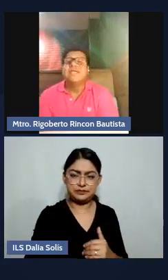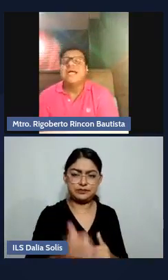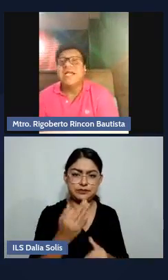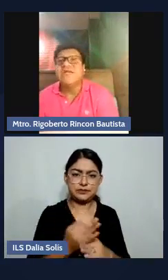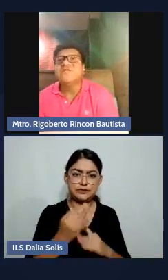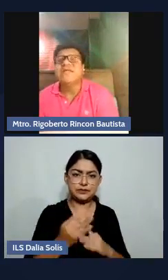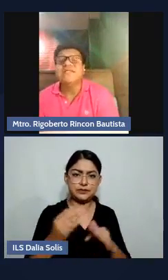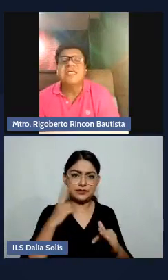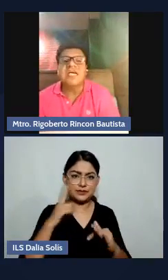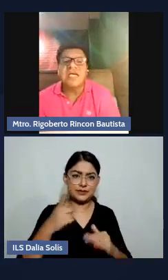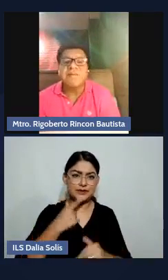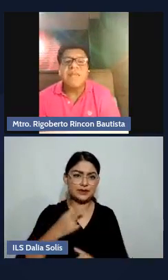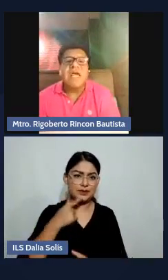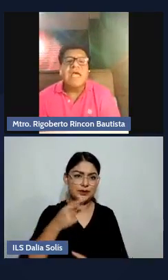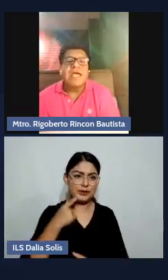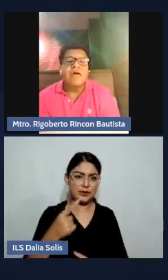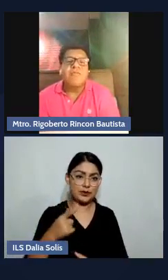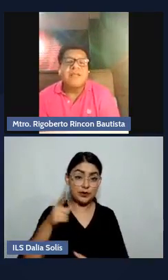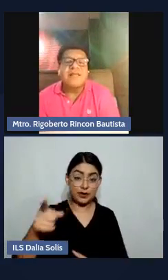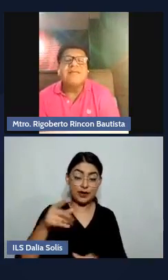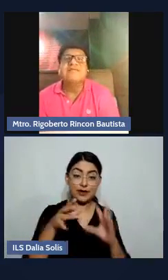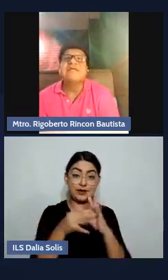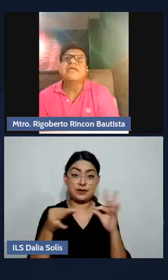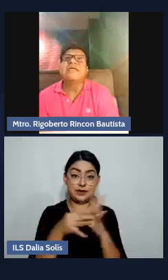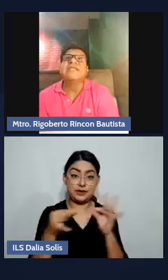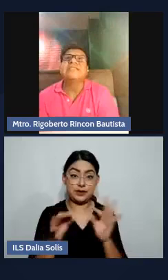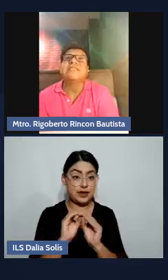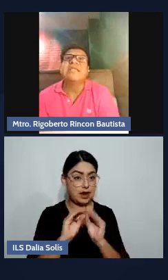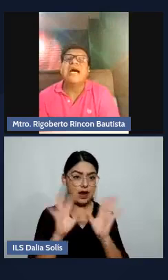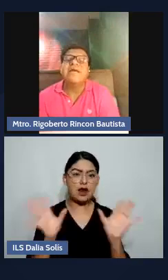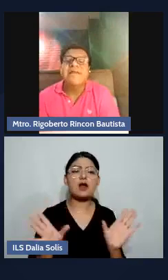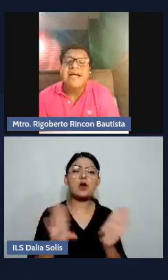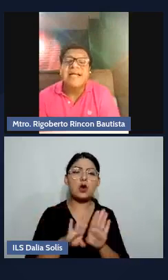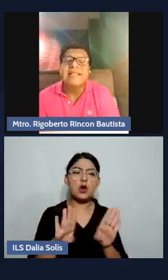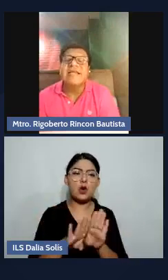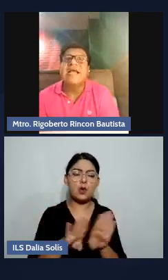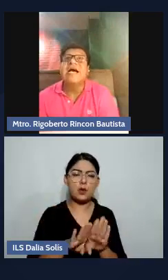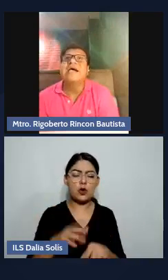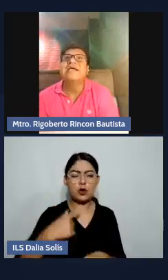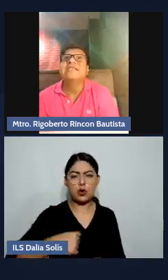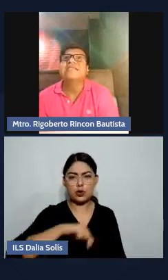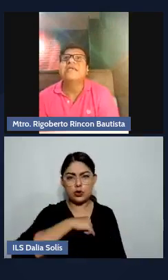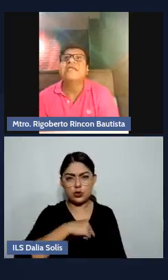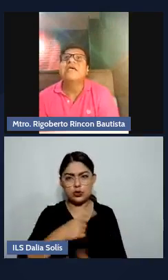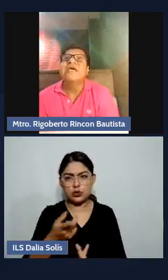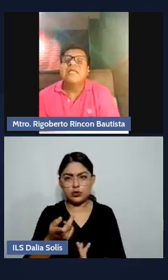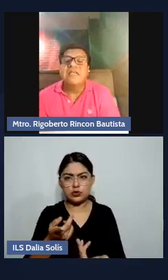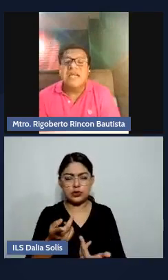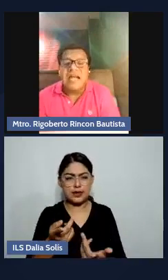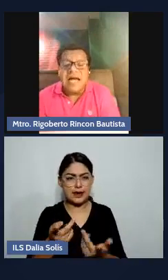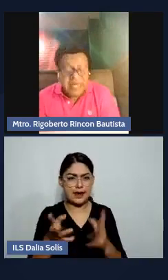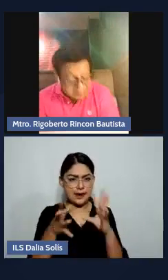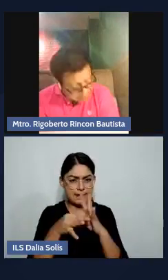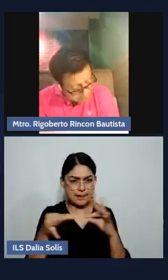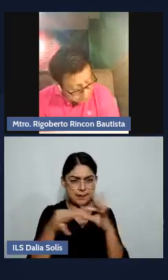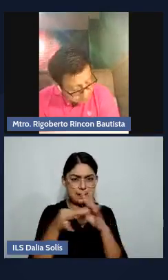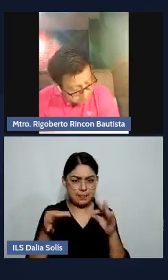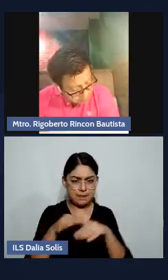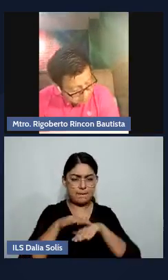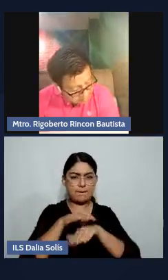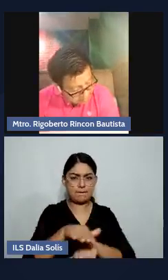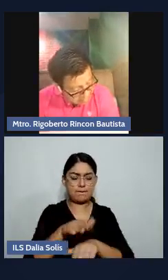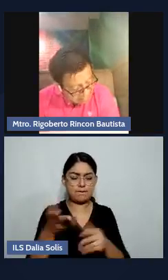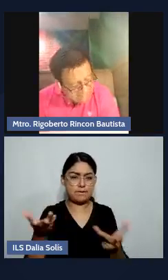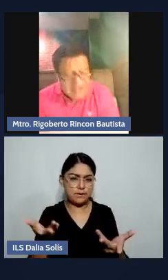decir que completamente hablar de la,